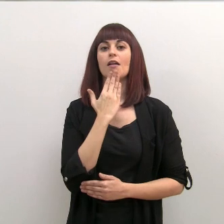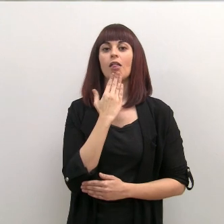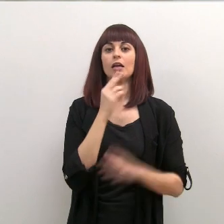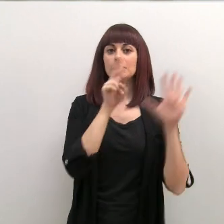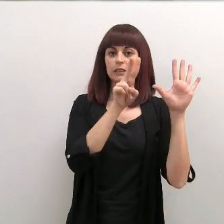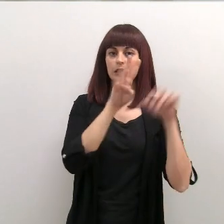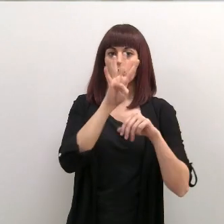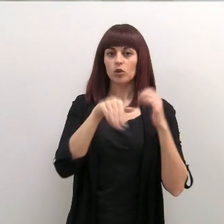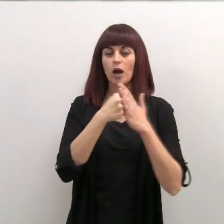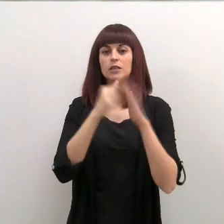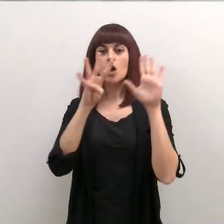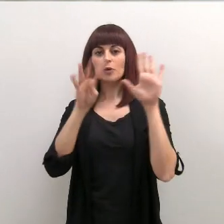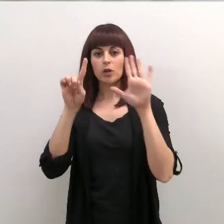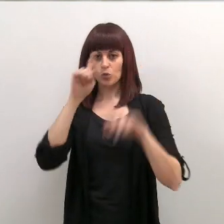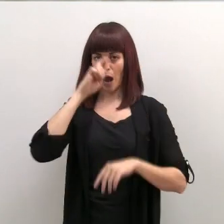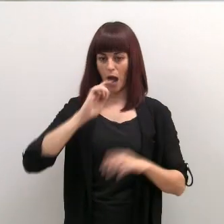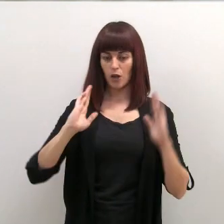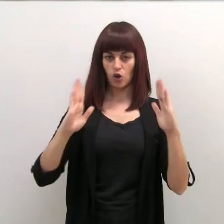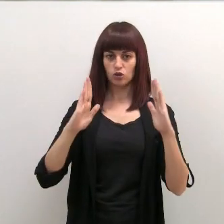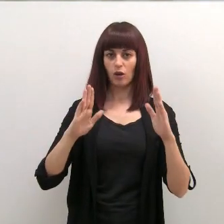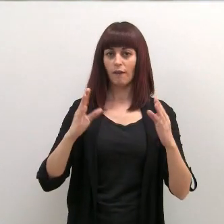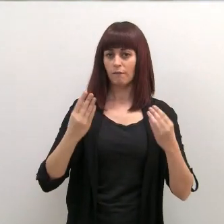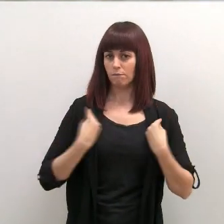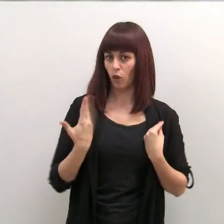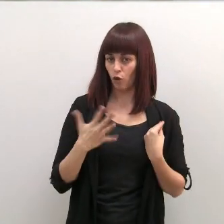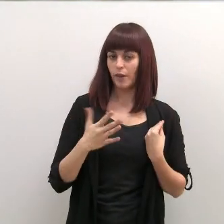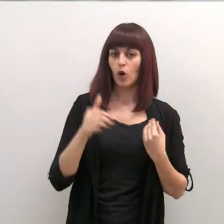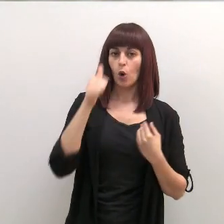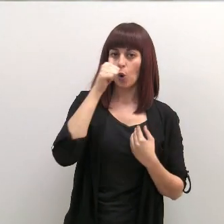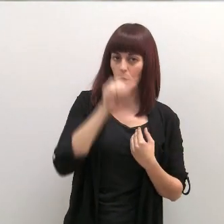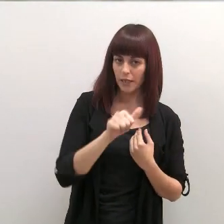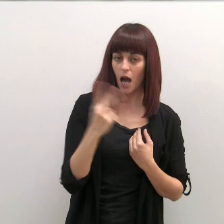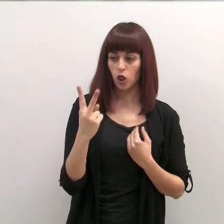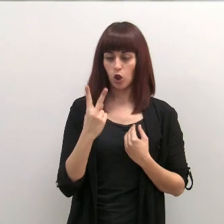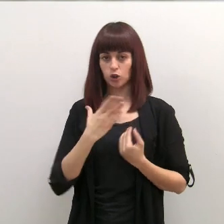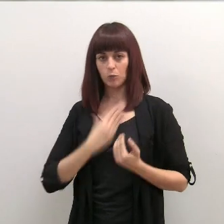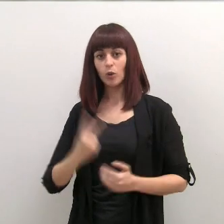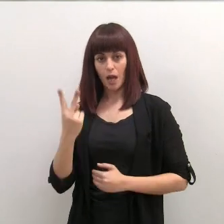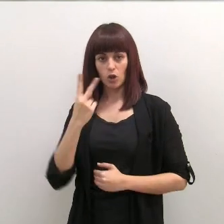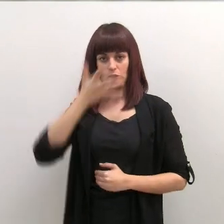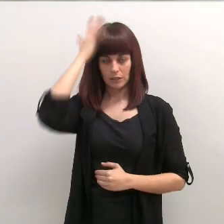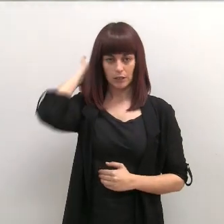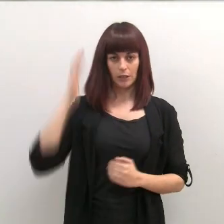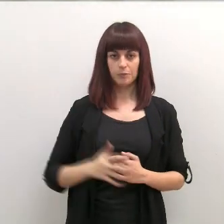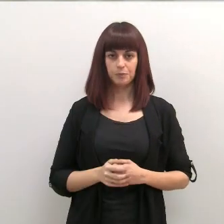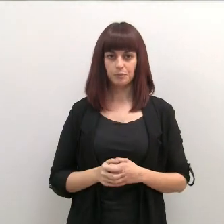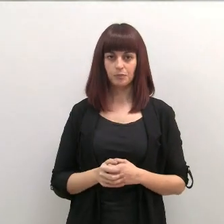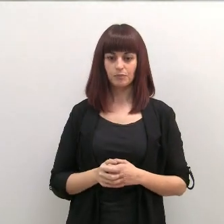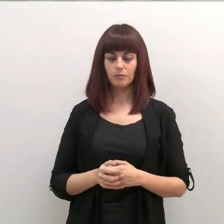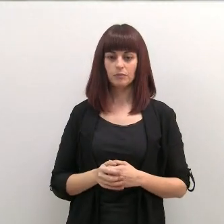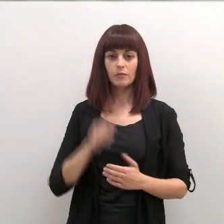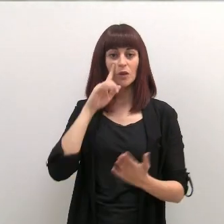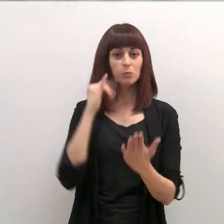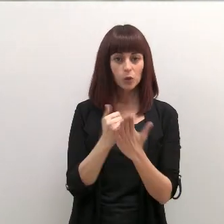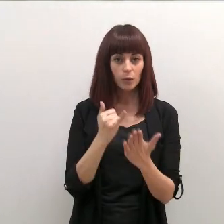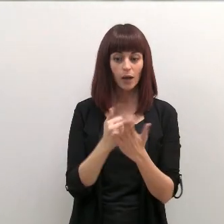los 74 y 91 años de las localidades de Jumilla, 2 de Murcia y 2 de Cartagena. El número de